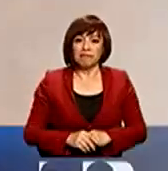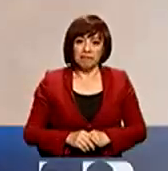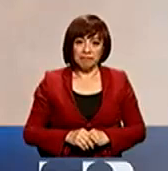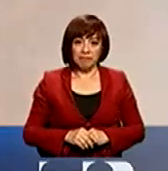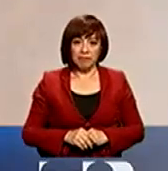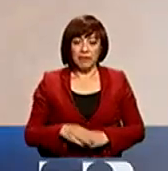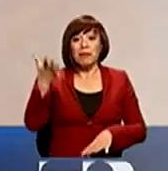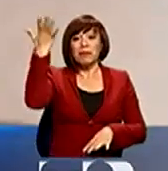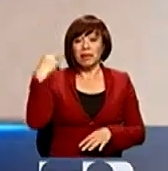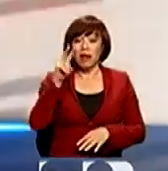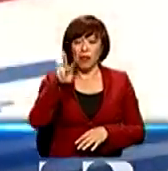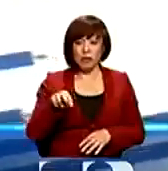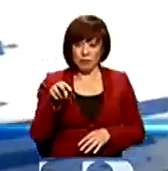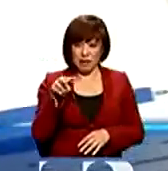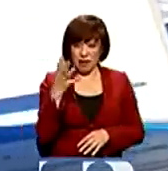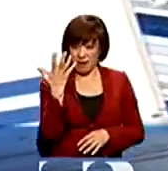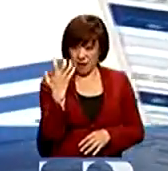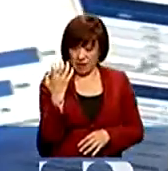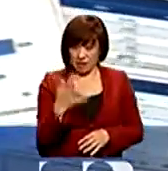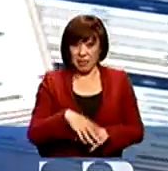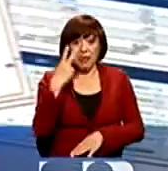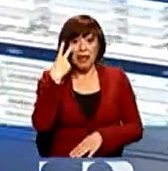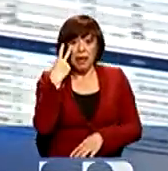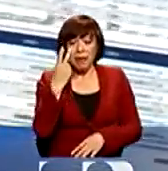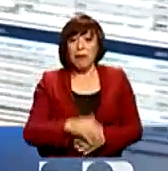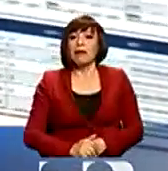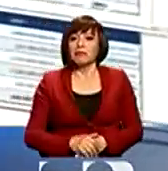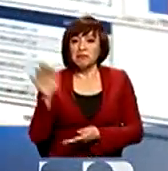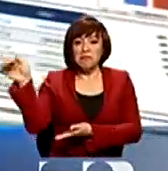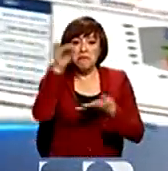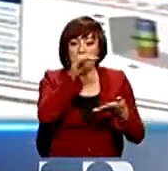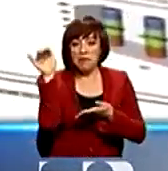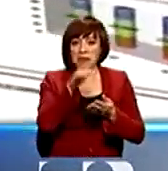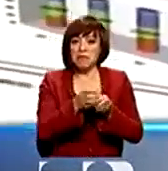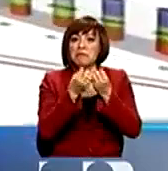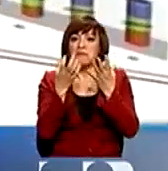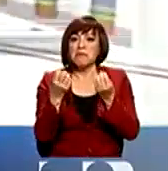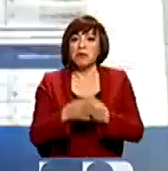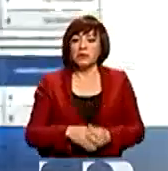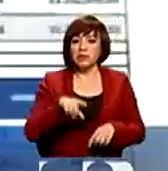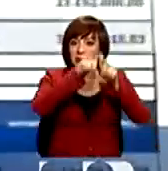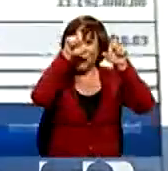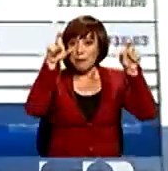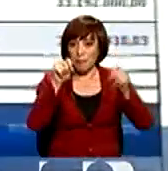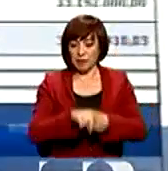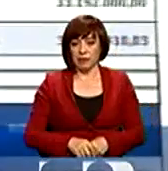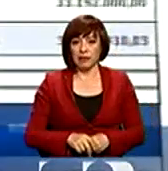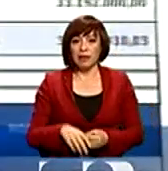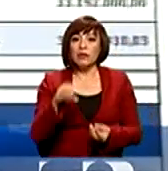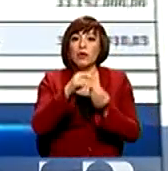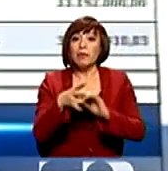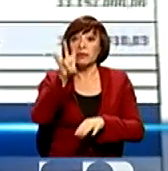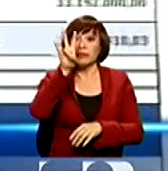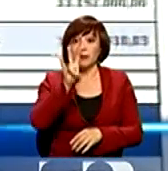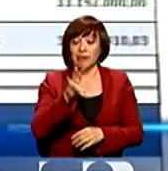En el 2015 incluso aparece en el ranking de los proveedores con mayores montos adjudicados en compras públicas. Ocupa el puesto número 7 de